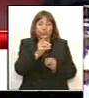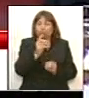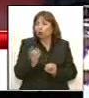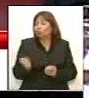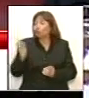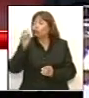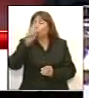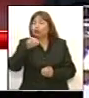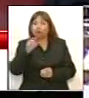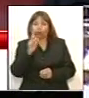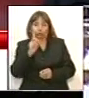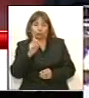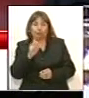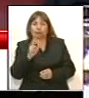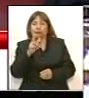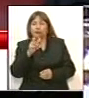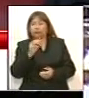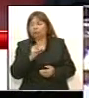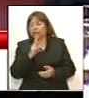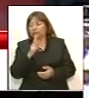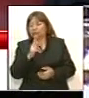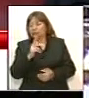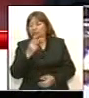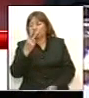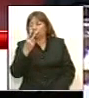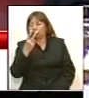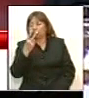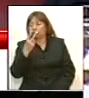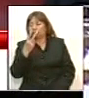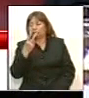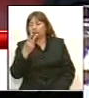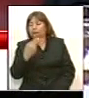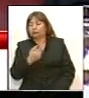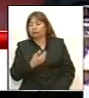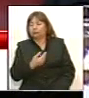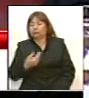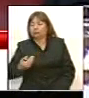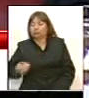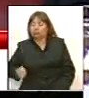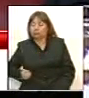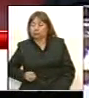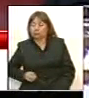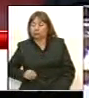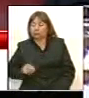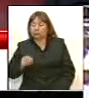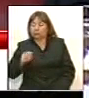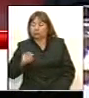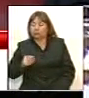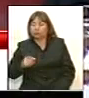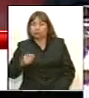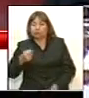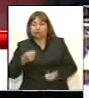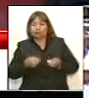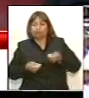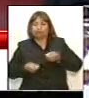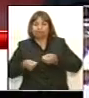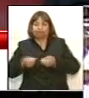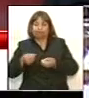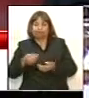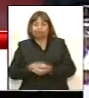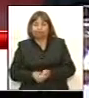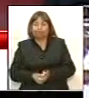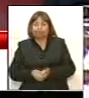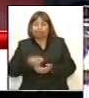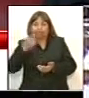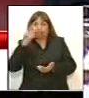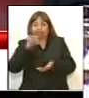mexicano ponía el 3+1, era el 2+1, mejor dicho, ponía el gobierno, ponía el banco y ponían los migrantes como cooperación para